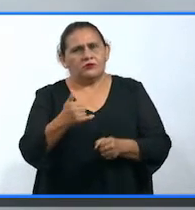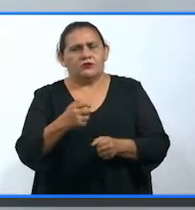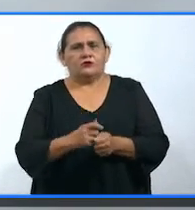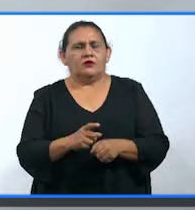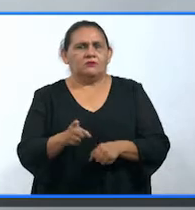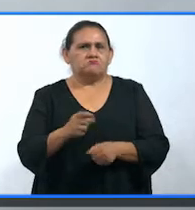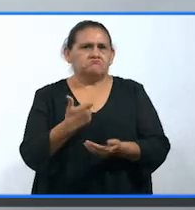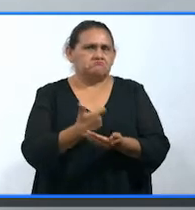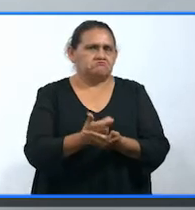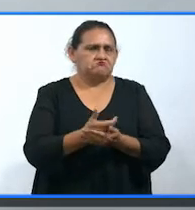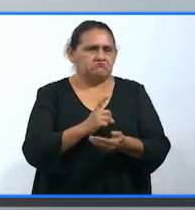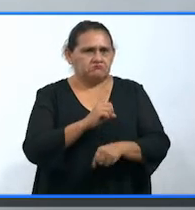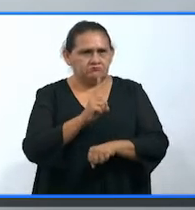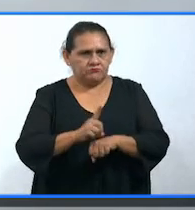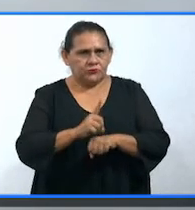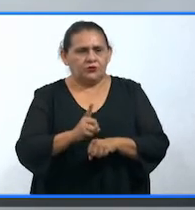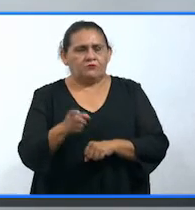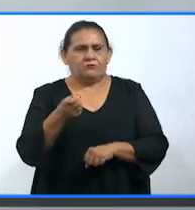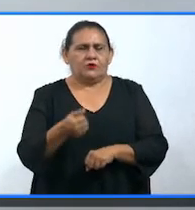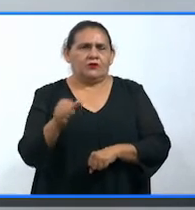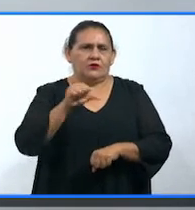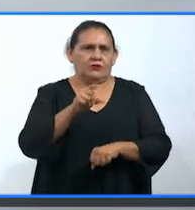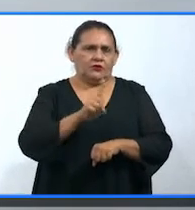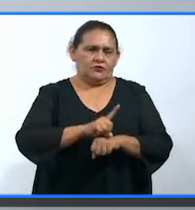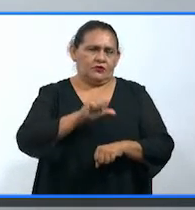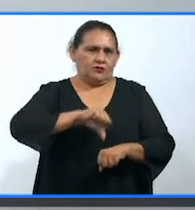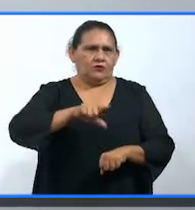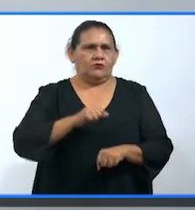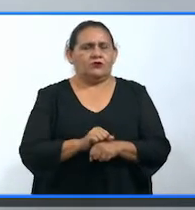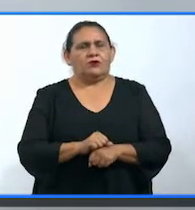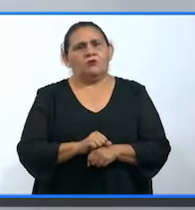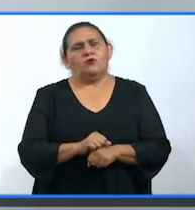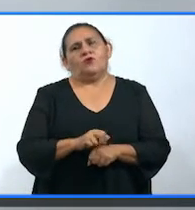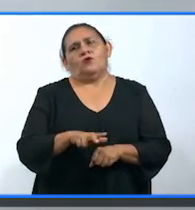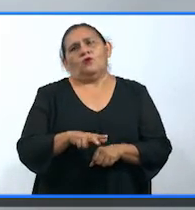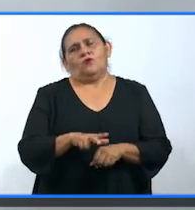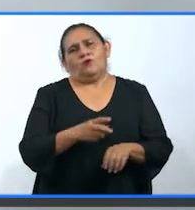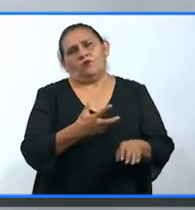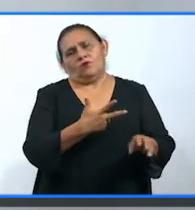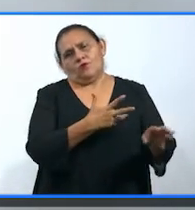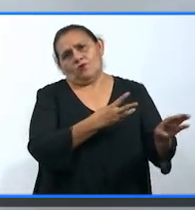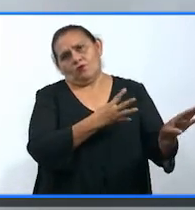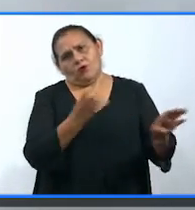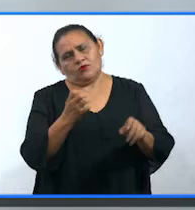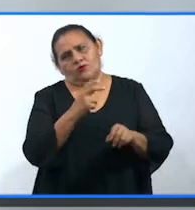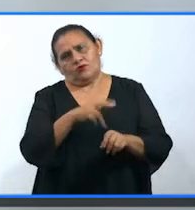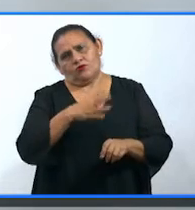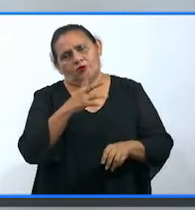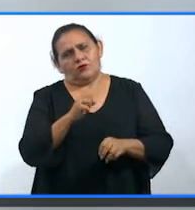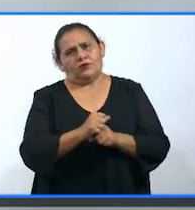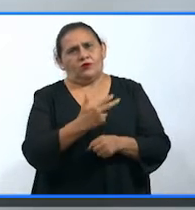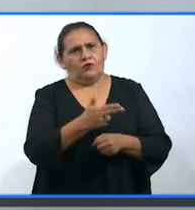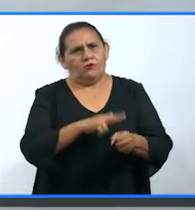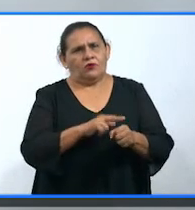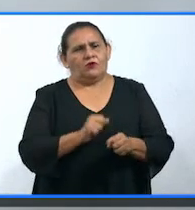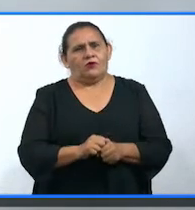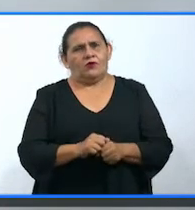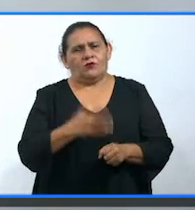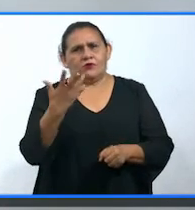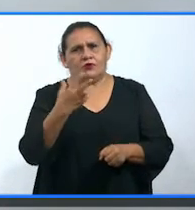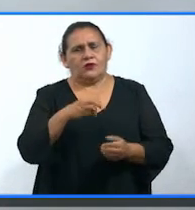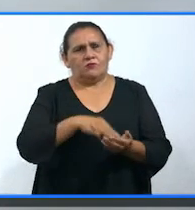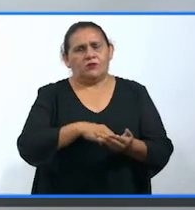ingresos diarios. El día de hoy tenemos 414 pacientes en hospitales públicos. 10.957